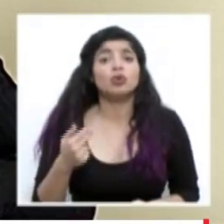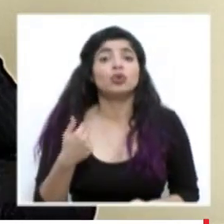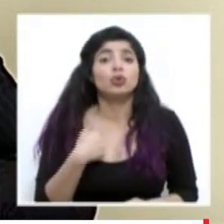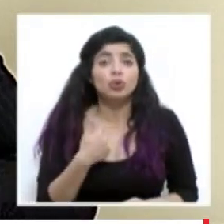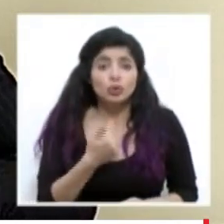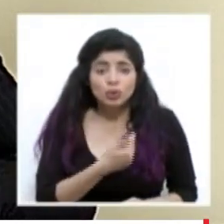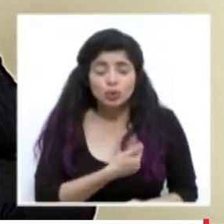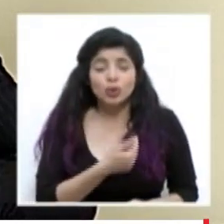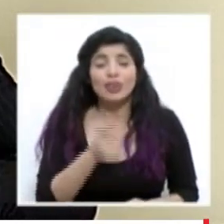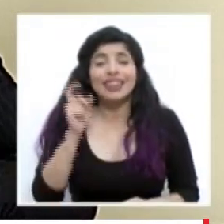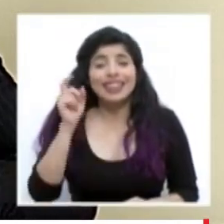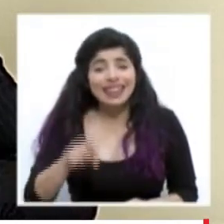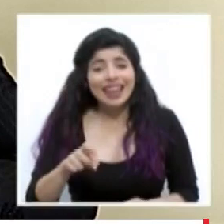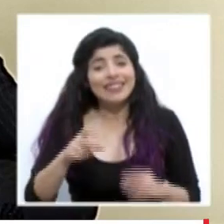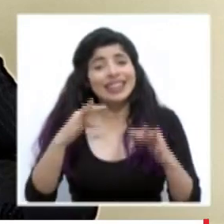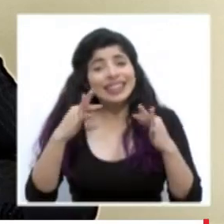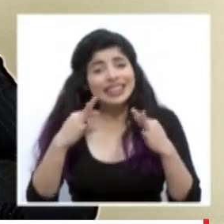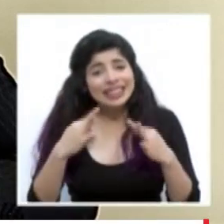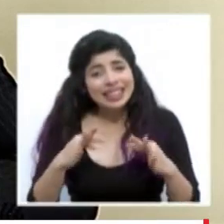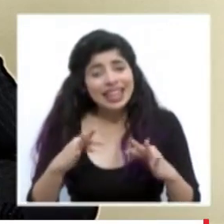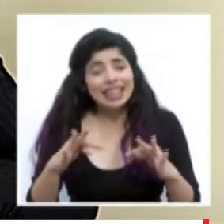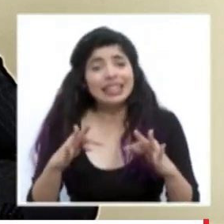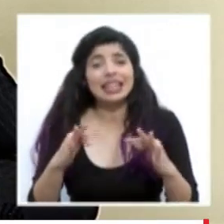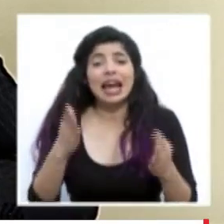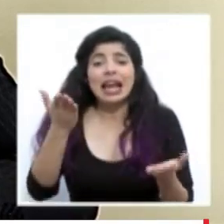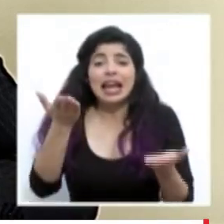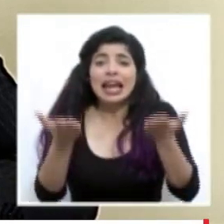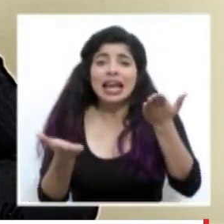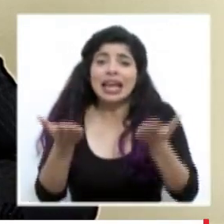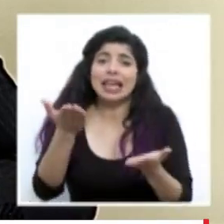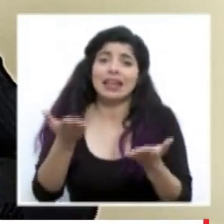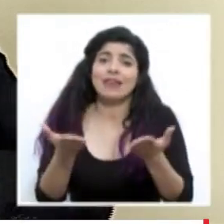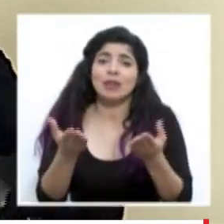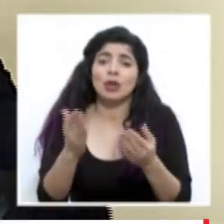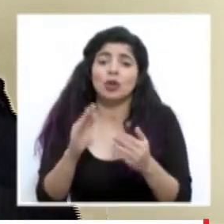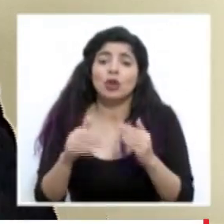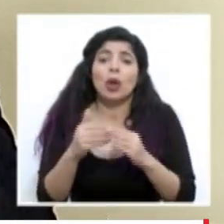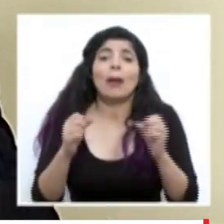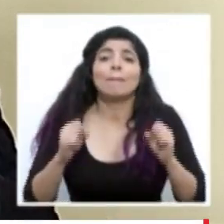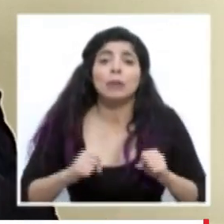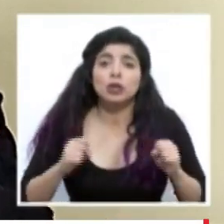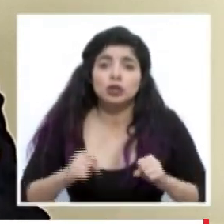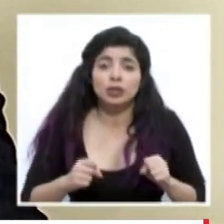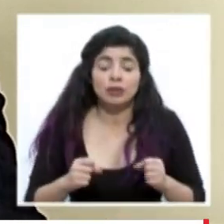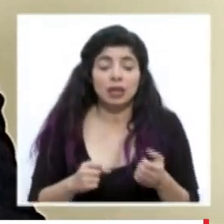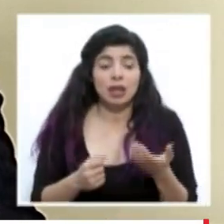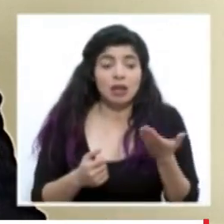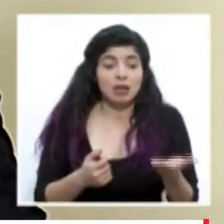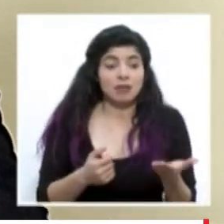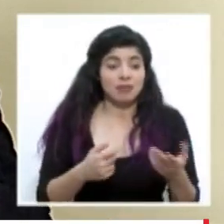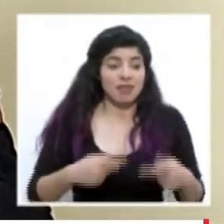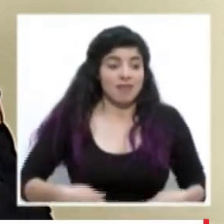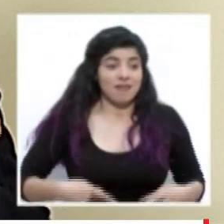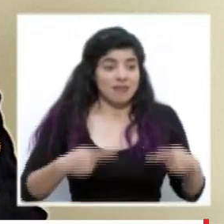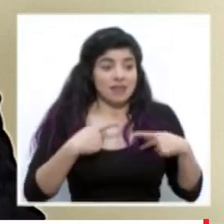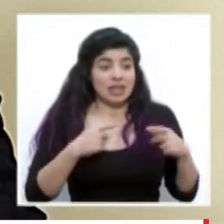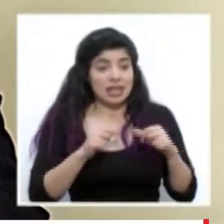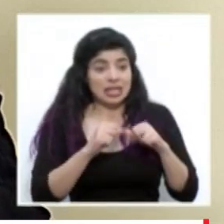que eso tenemos que tratar también de recuperar el equilibrio más cercano posible entre lo que es vivir en medio de una